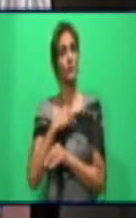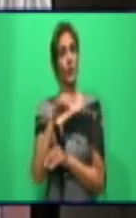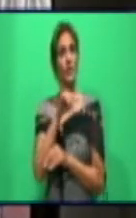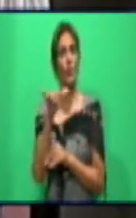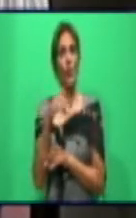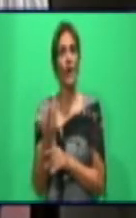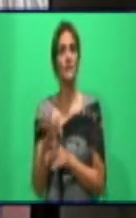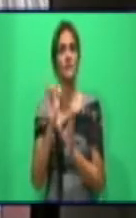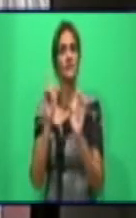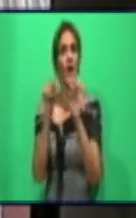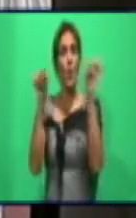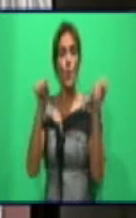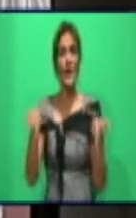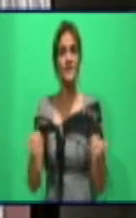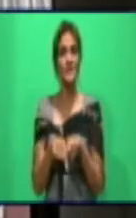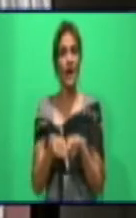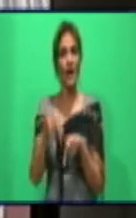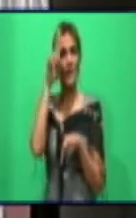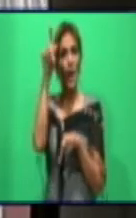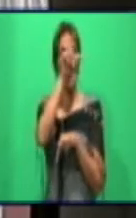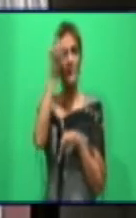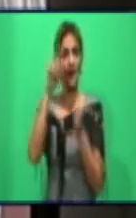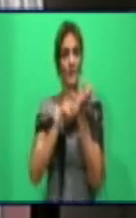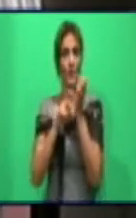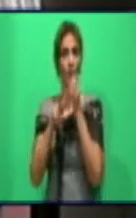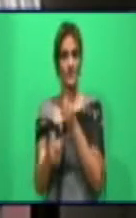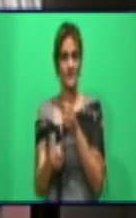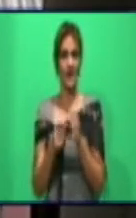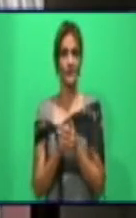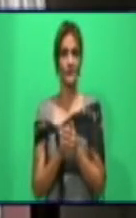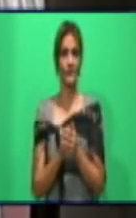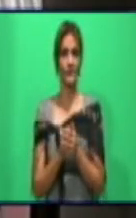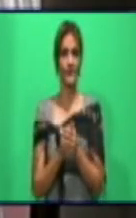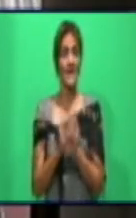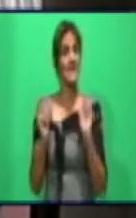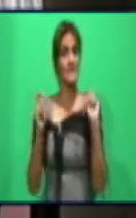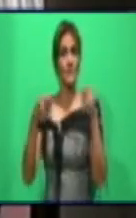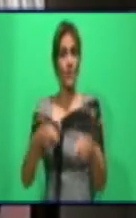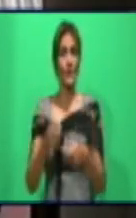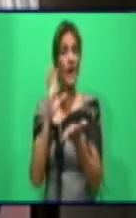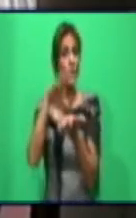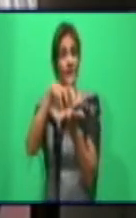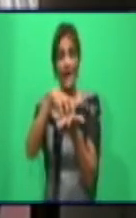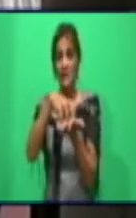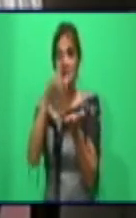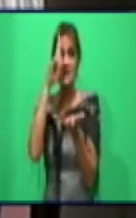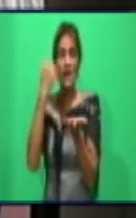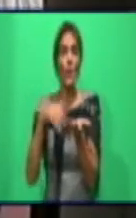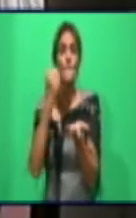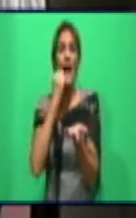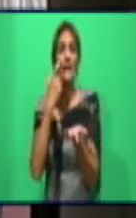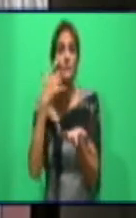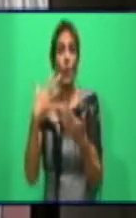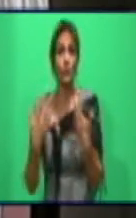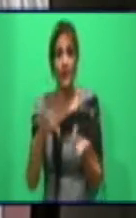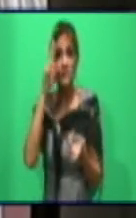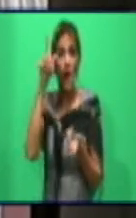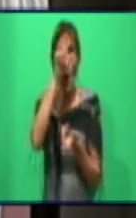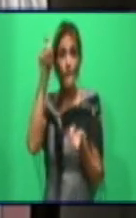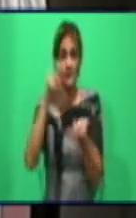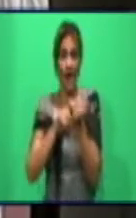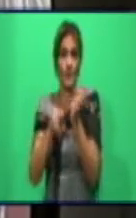el césped que impone para proteger la unidad de salud más importante que tiene la